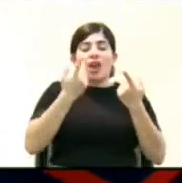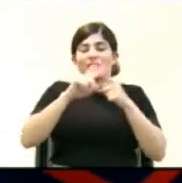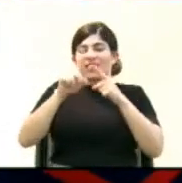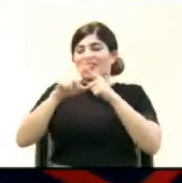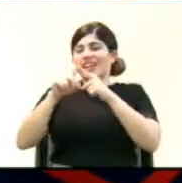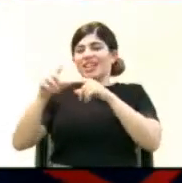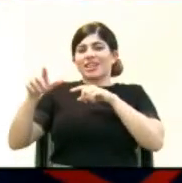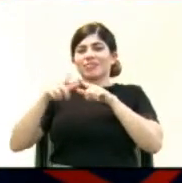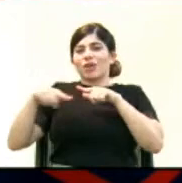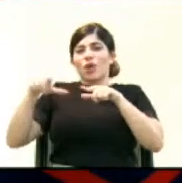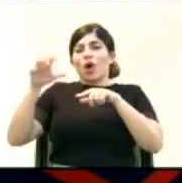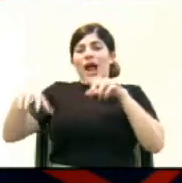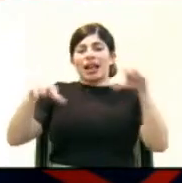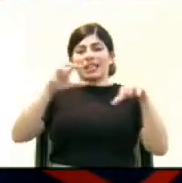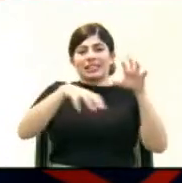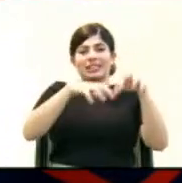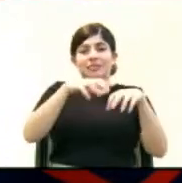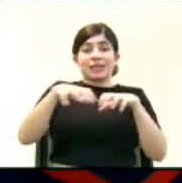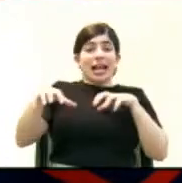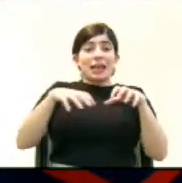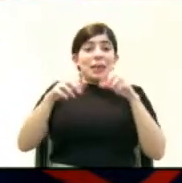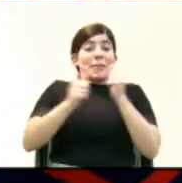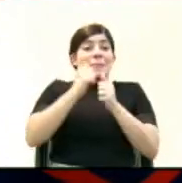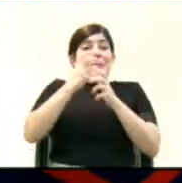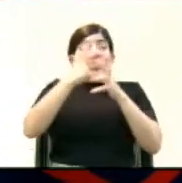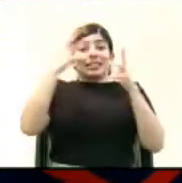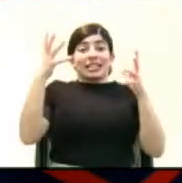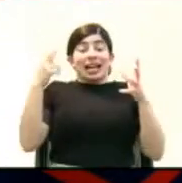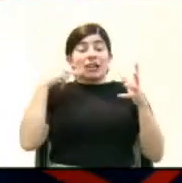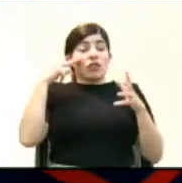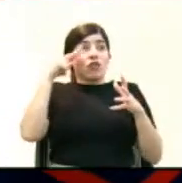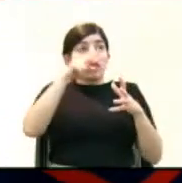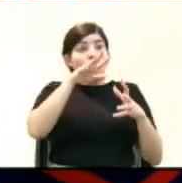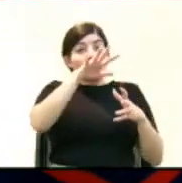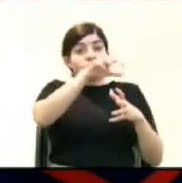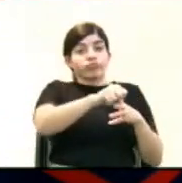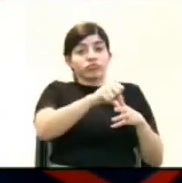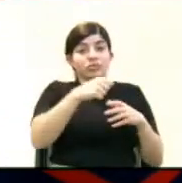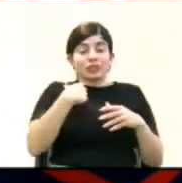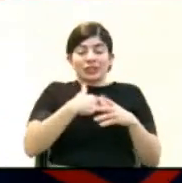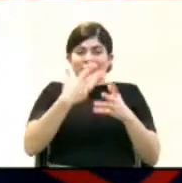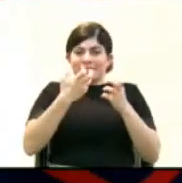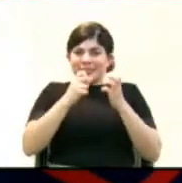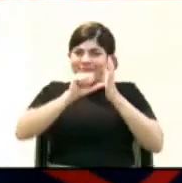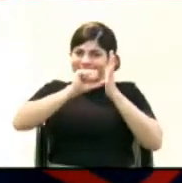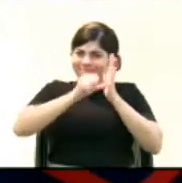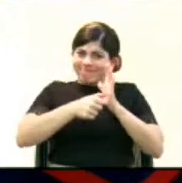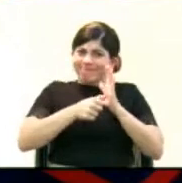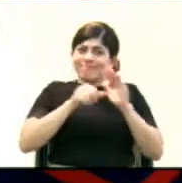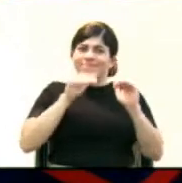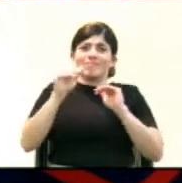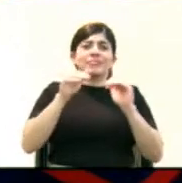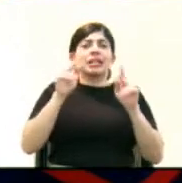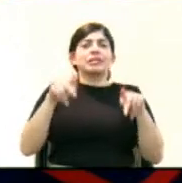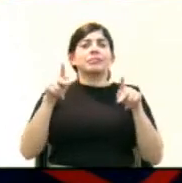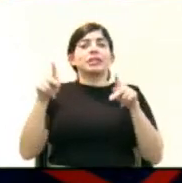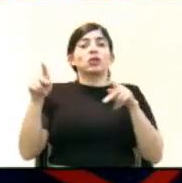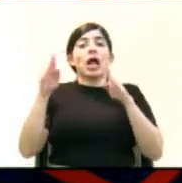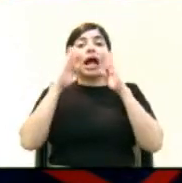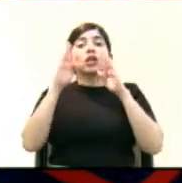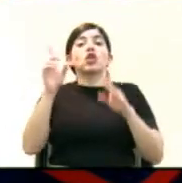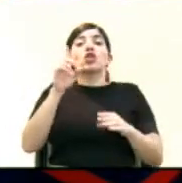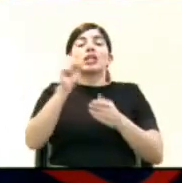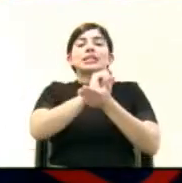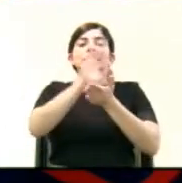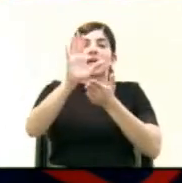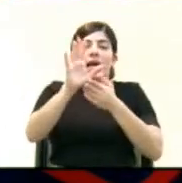locales. Los eventos más grandes que se atendieron y donde queremos puntualizar este llamado a la población se atendieron en zonas